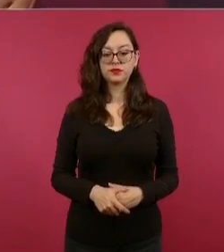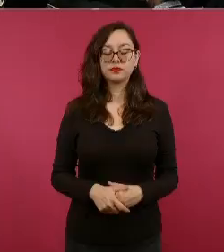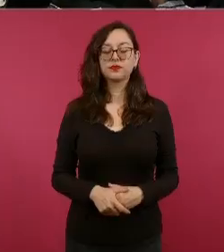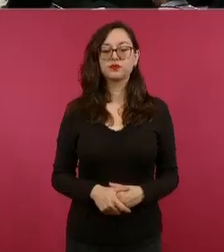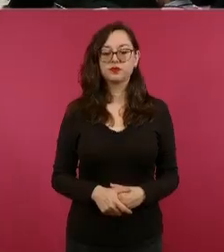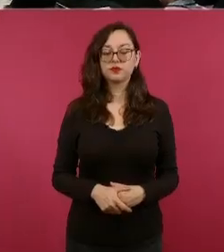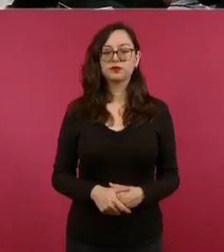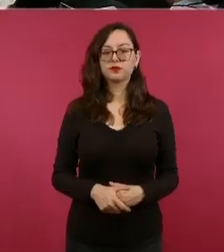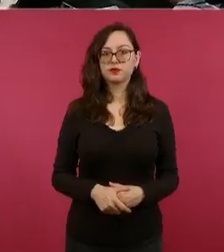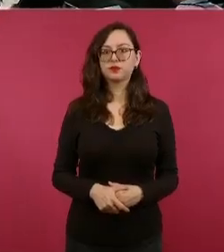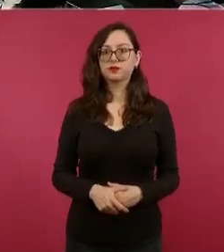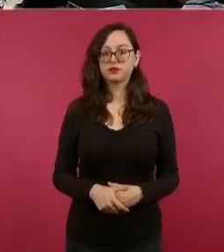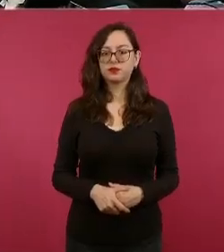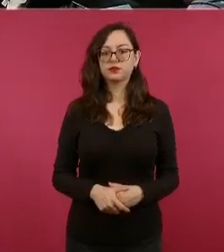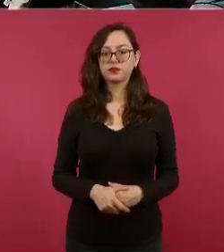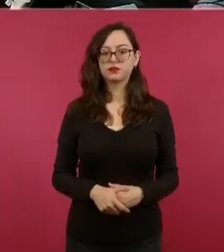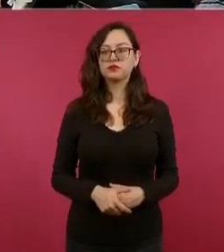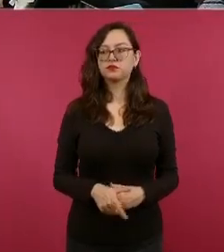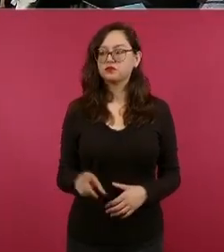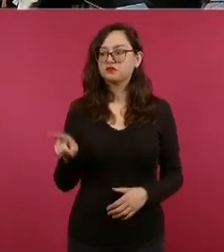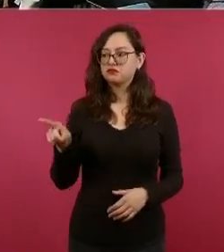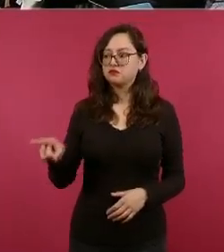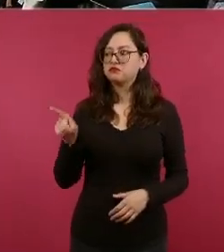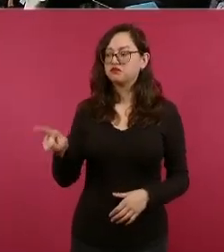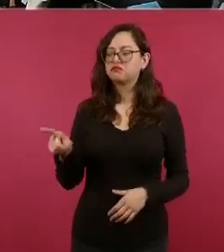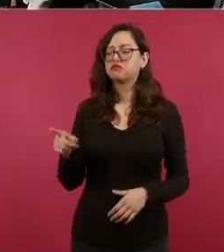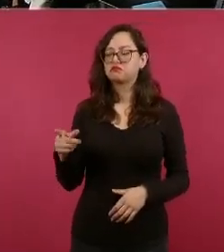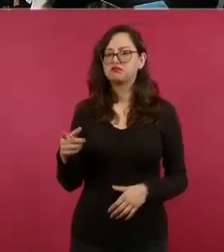Esa es una sabia lección.